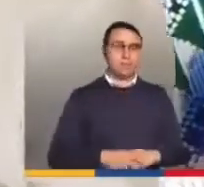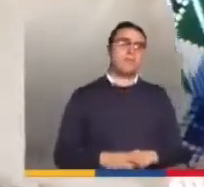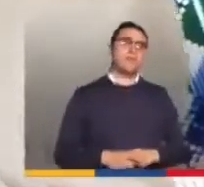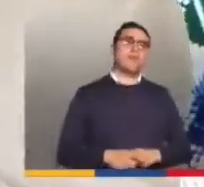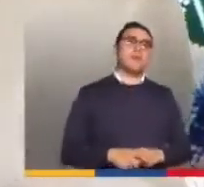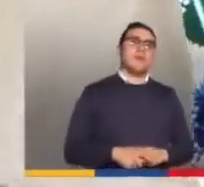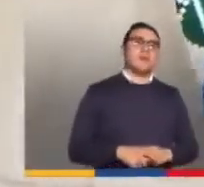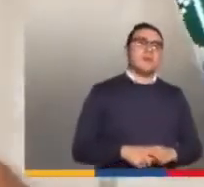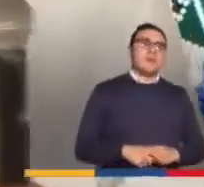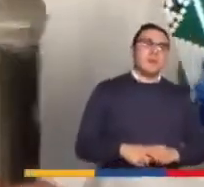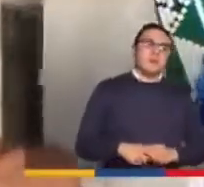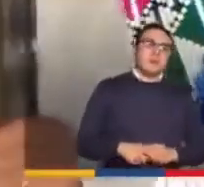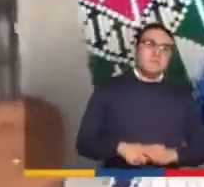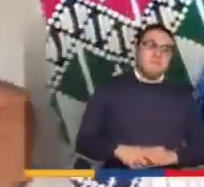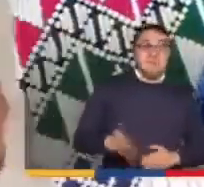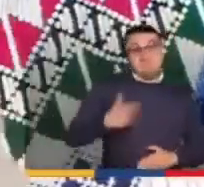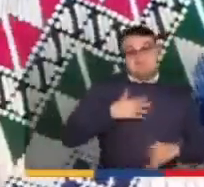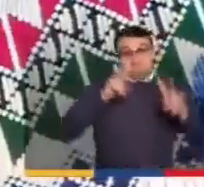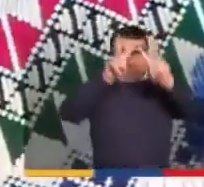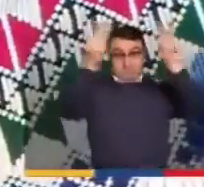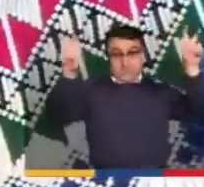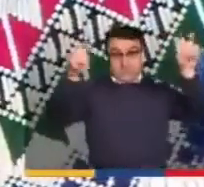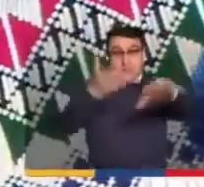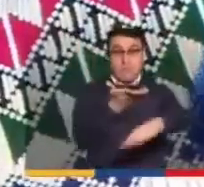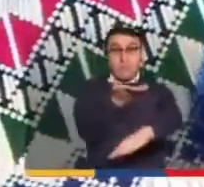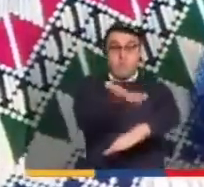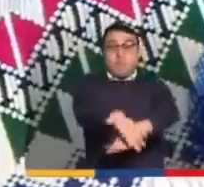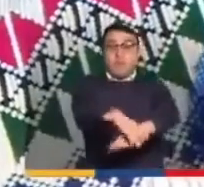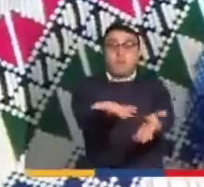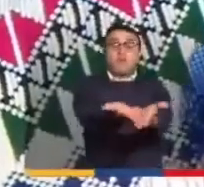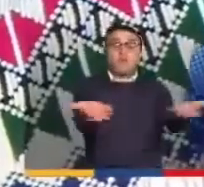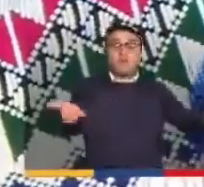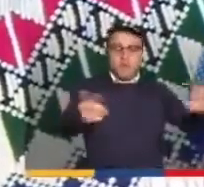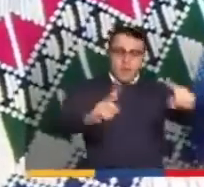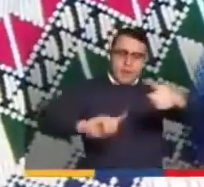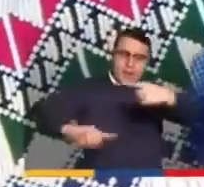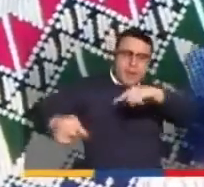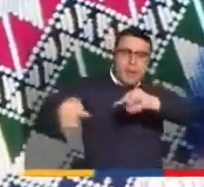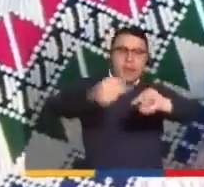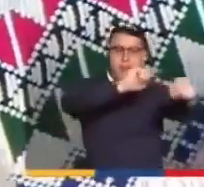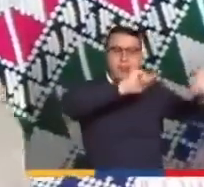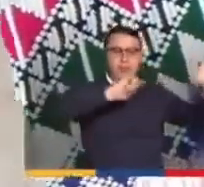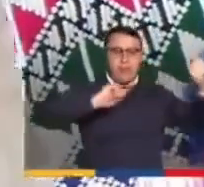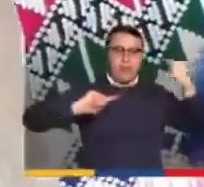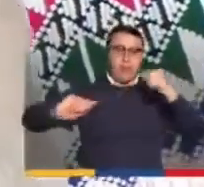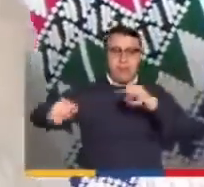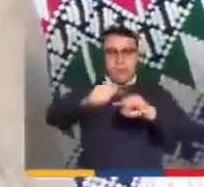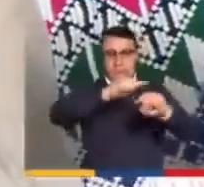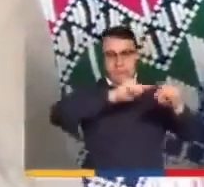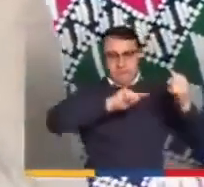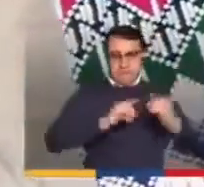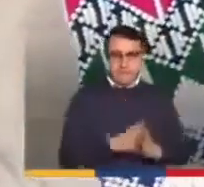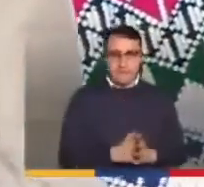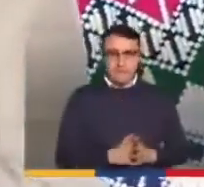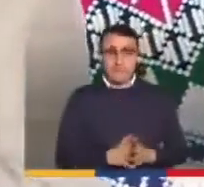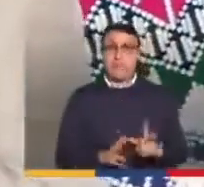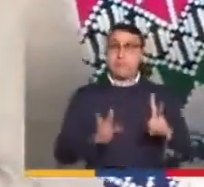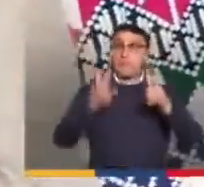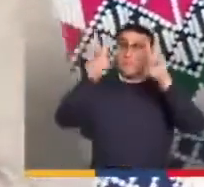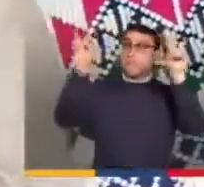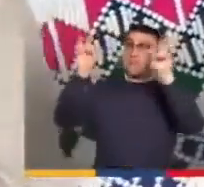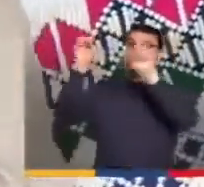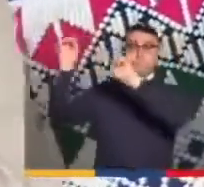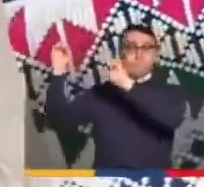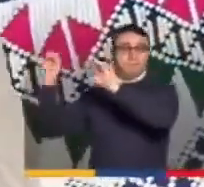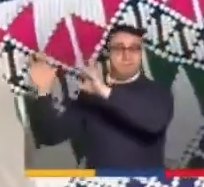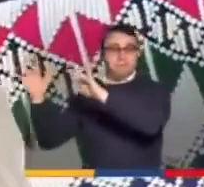digamos, que yo dejo en discusión. Incluso, ya no tanto en términos del viento, que